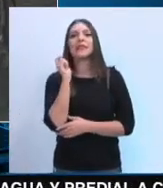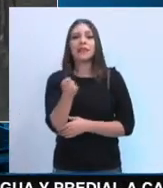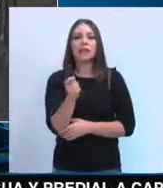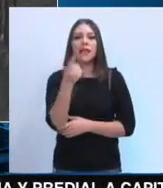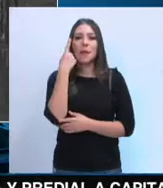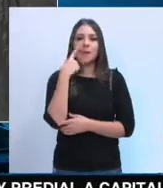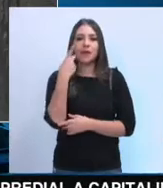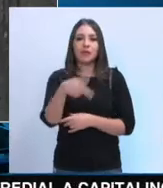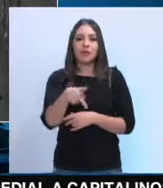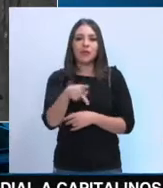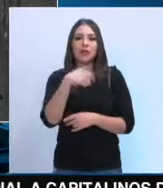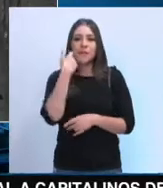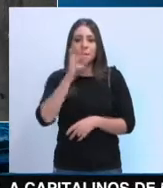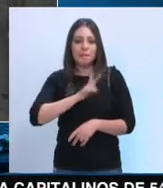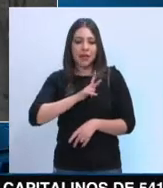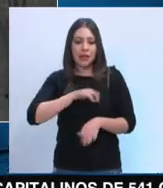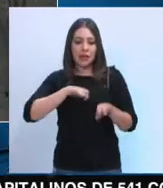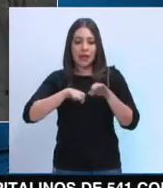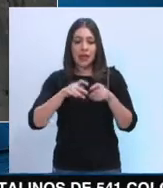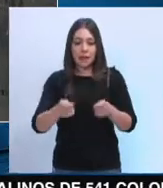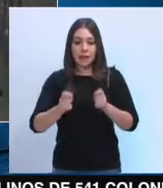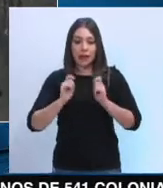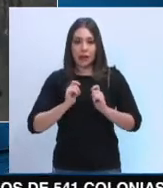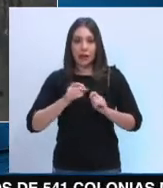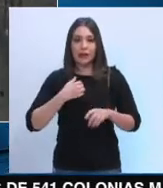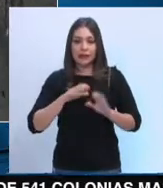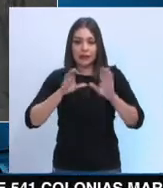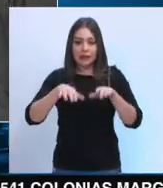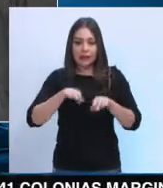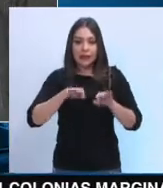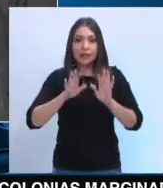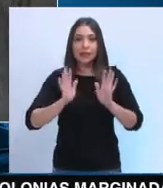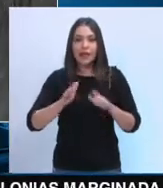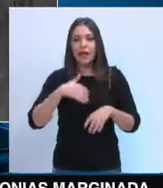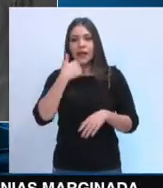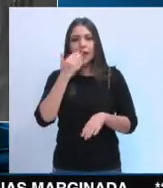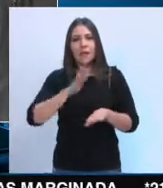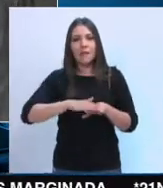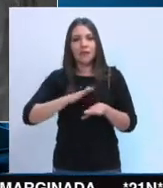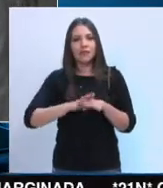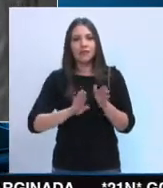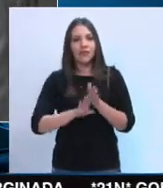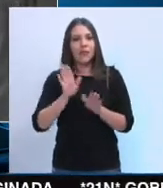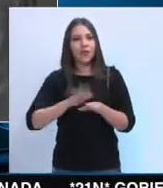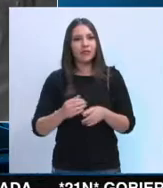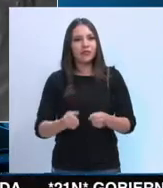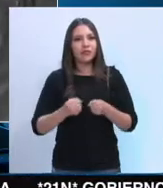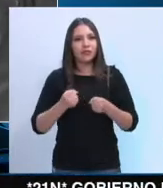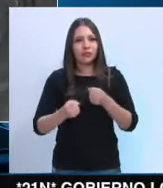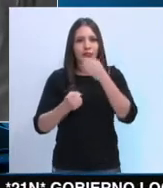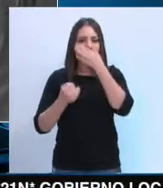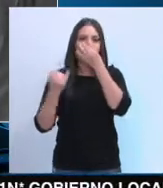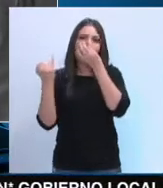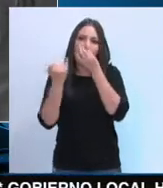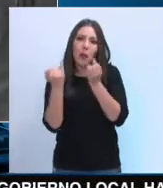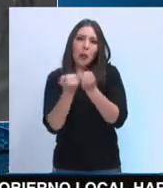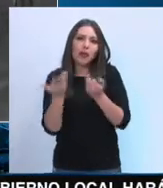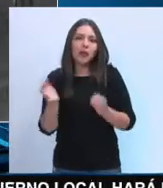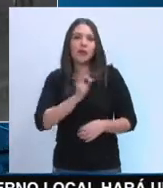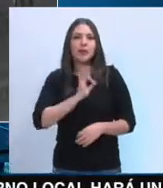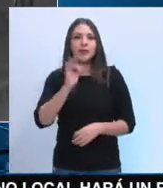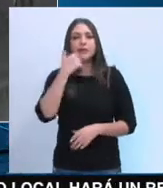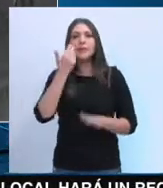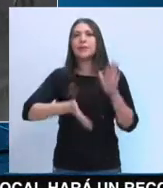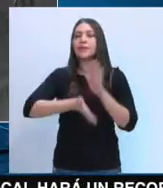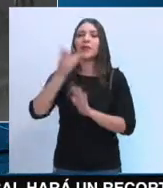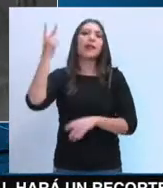en ese trabajo que obtuvimos este año y pues bueno, ¿por qué no? También un viaje